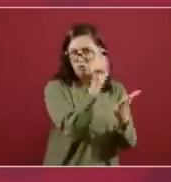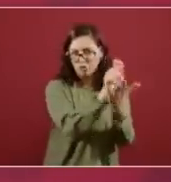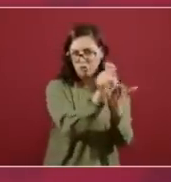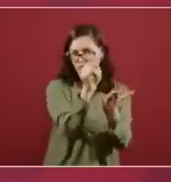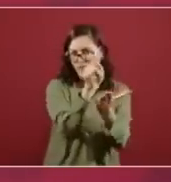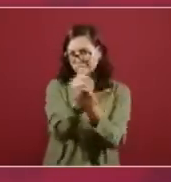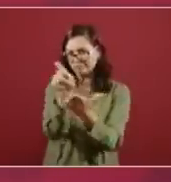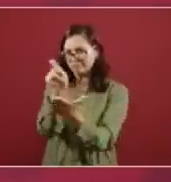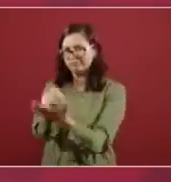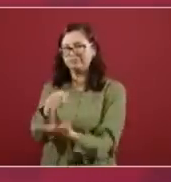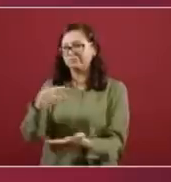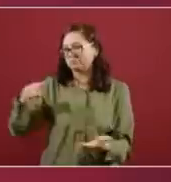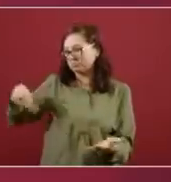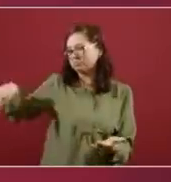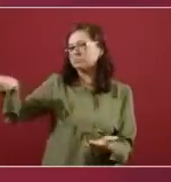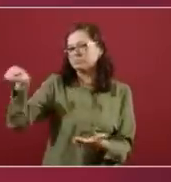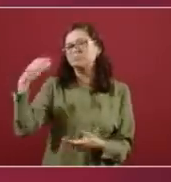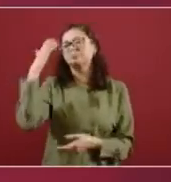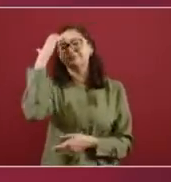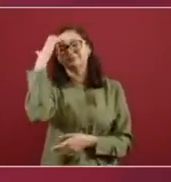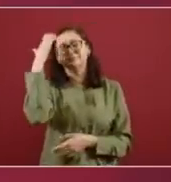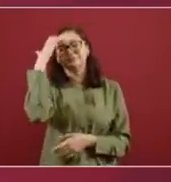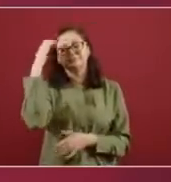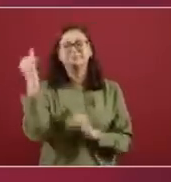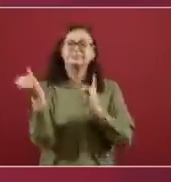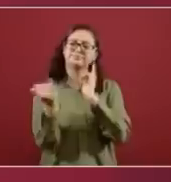si no leyeron